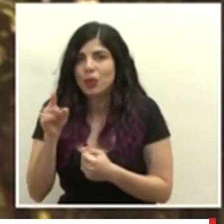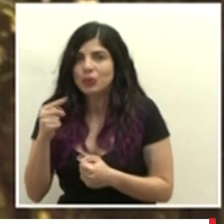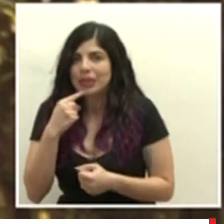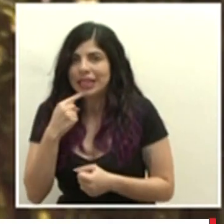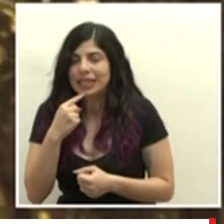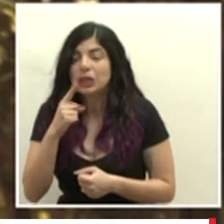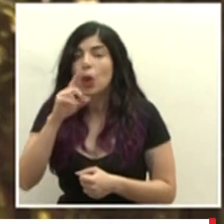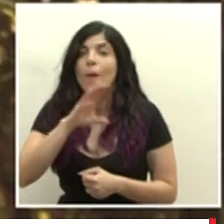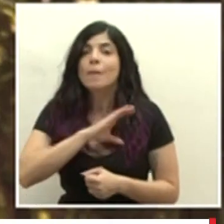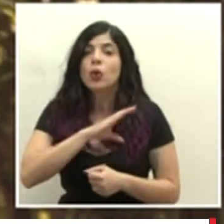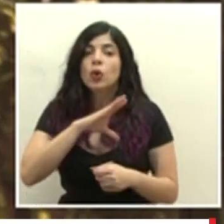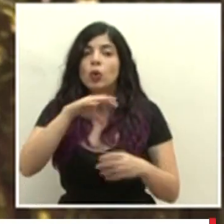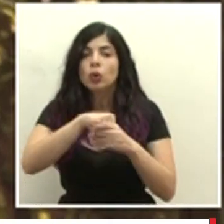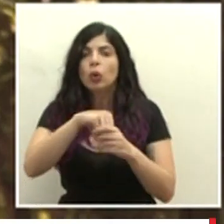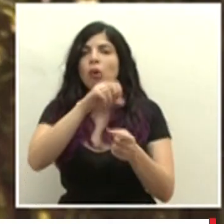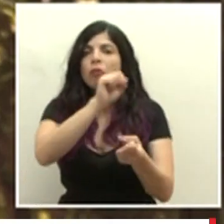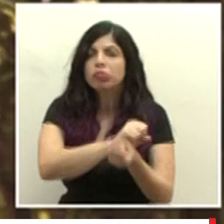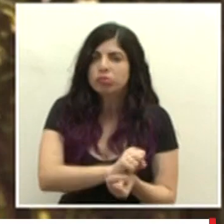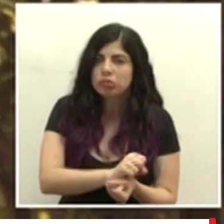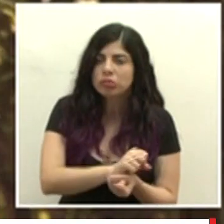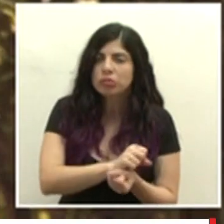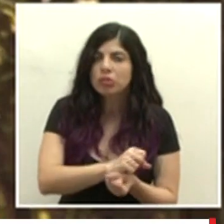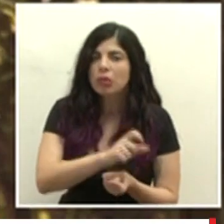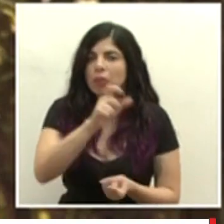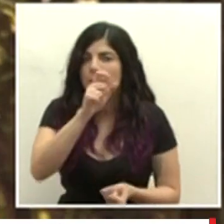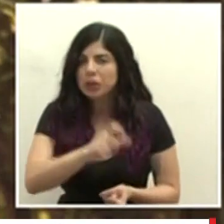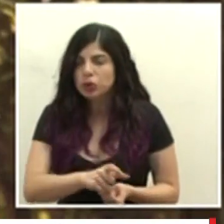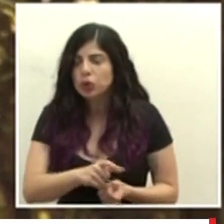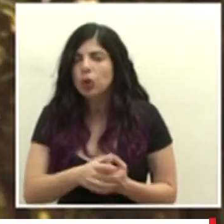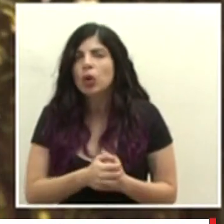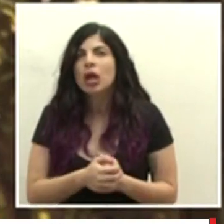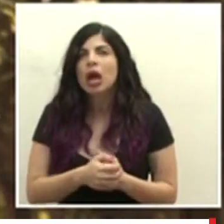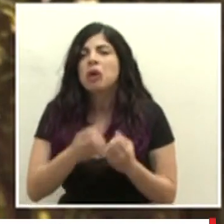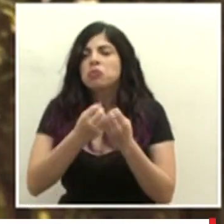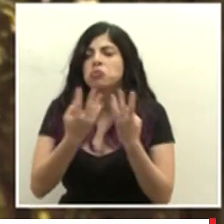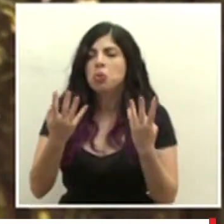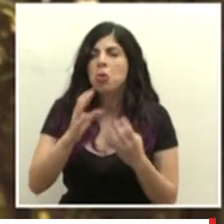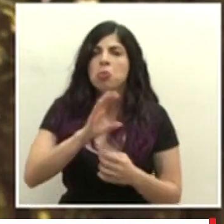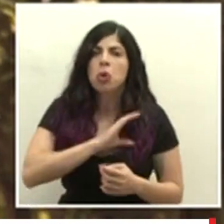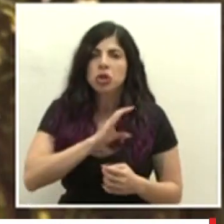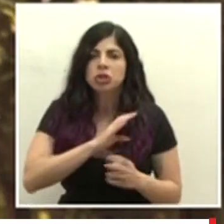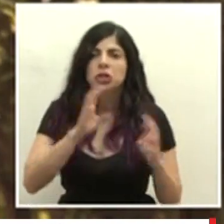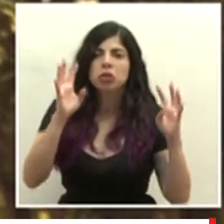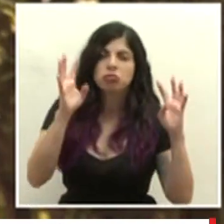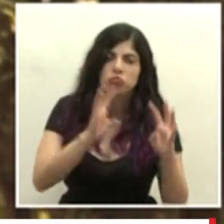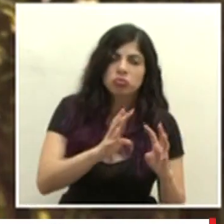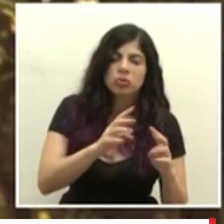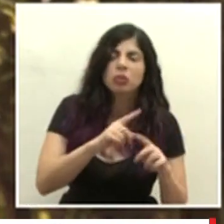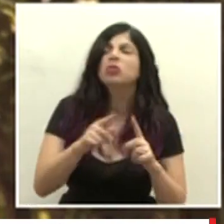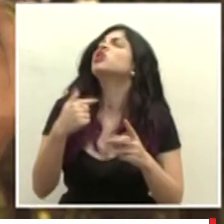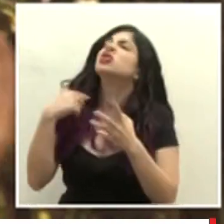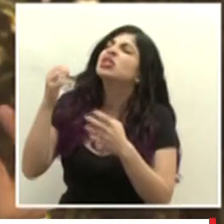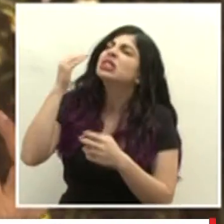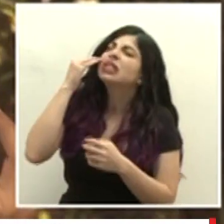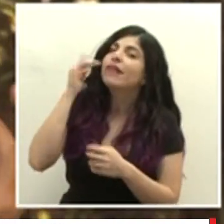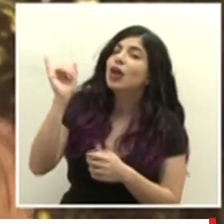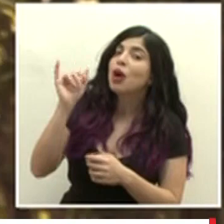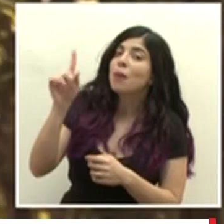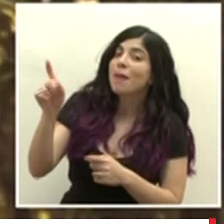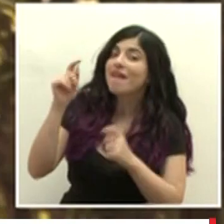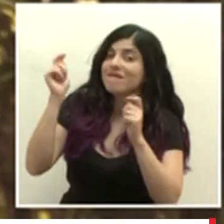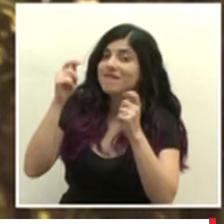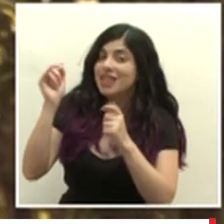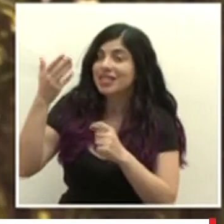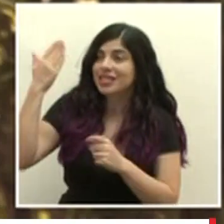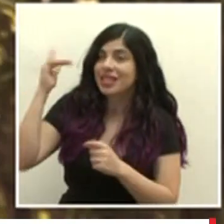explicado, donde hubo un arresto y demás, hubo varios policías sobre la gente. Quisiera saber, así como le pregunté sobre las fiestas